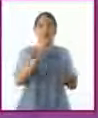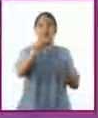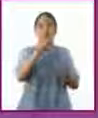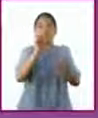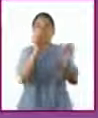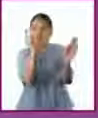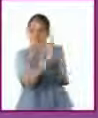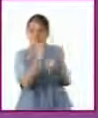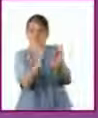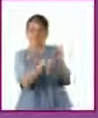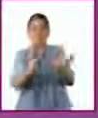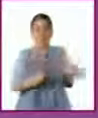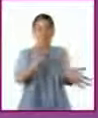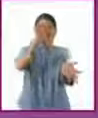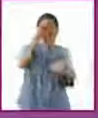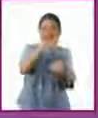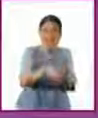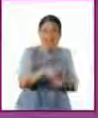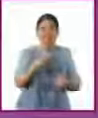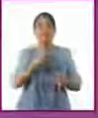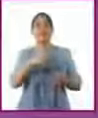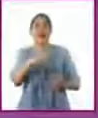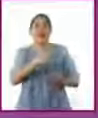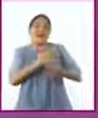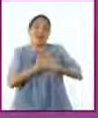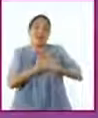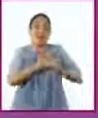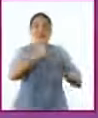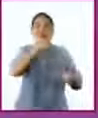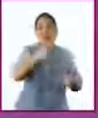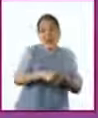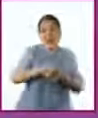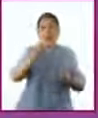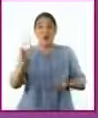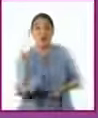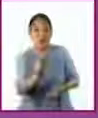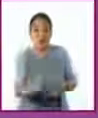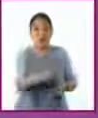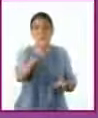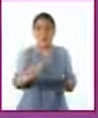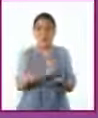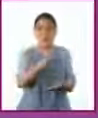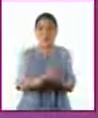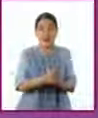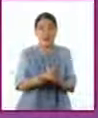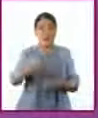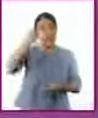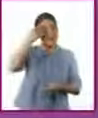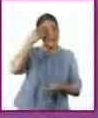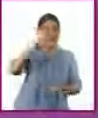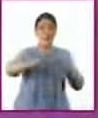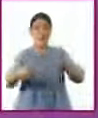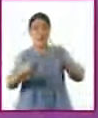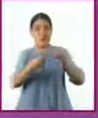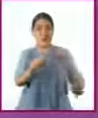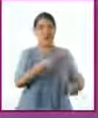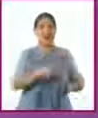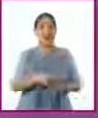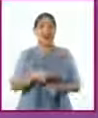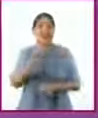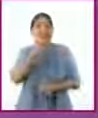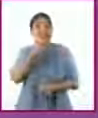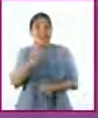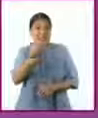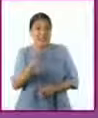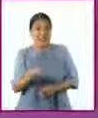misterio, dragón, amor, carta, pueblo, ciudad, pirata. Digamos que